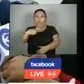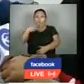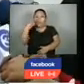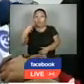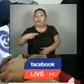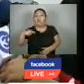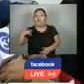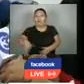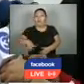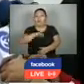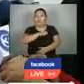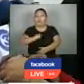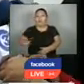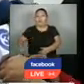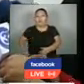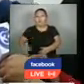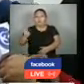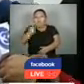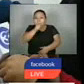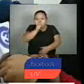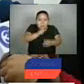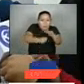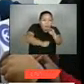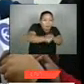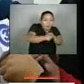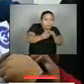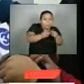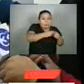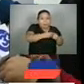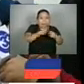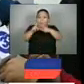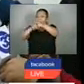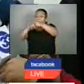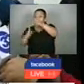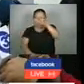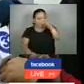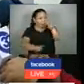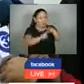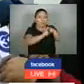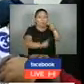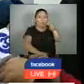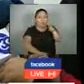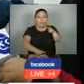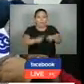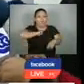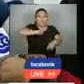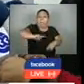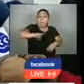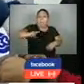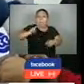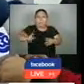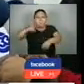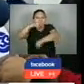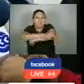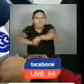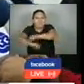país. Exiliados, desaparecidos, detenciones arbitrarias,